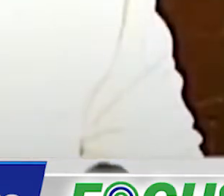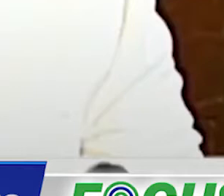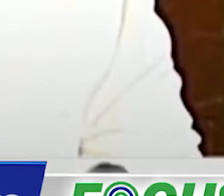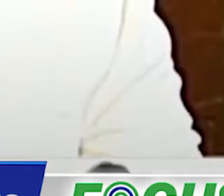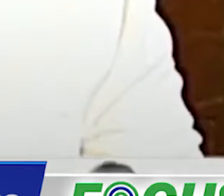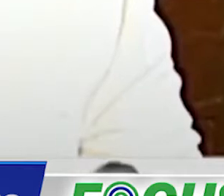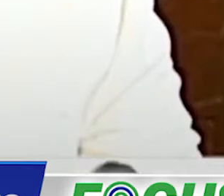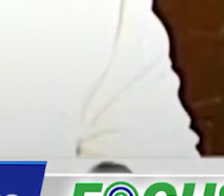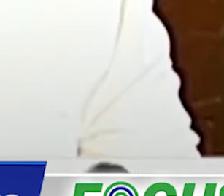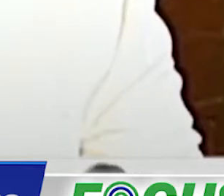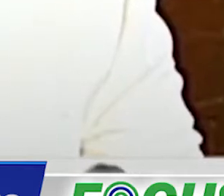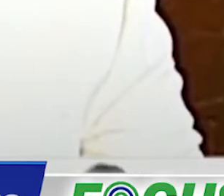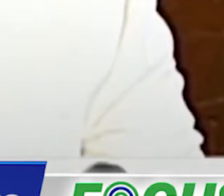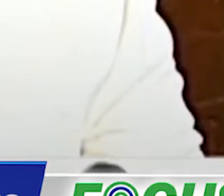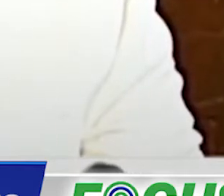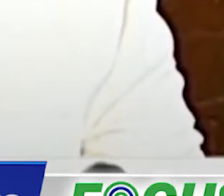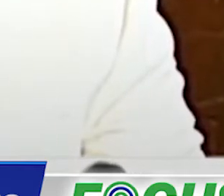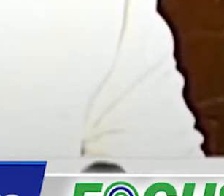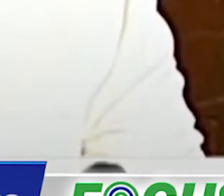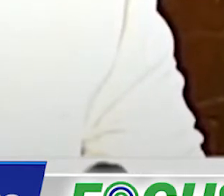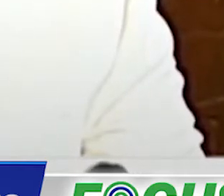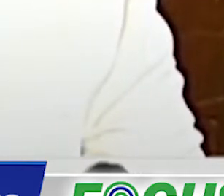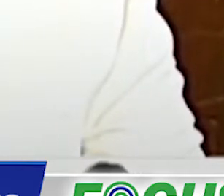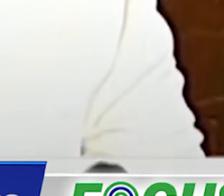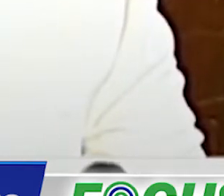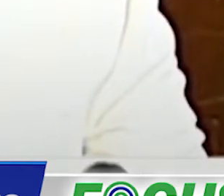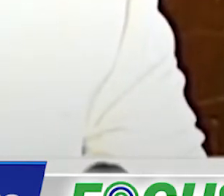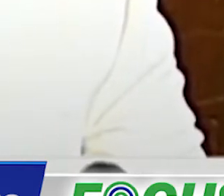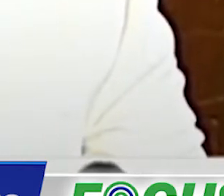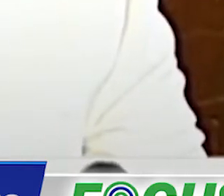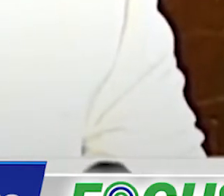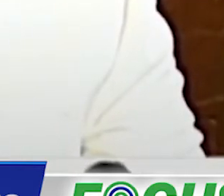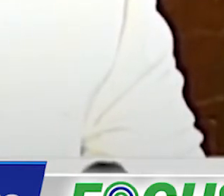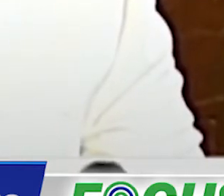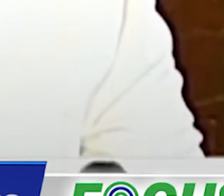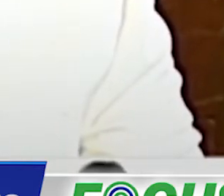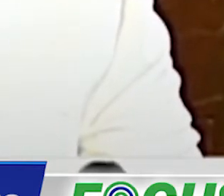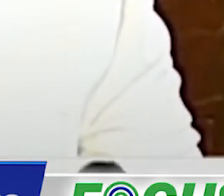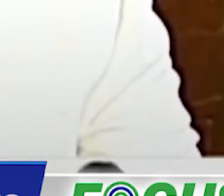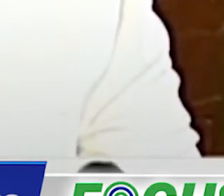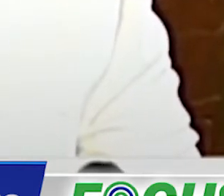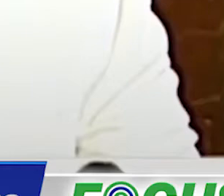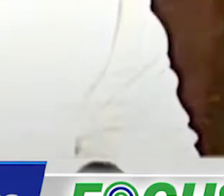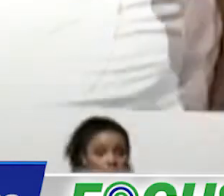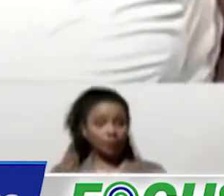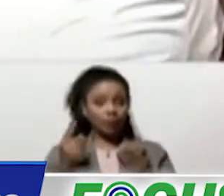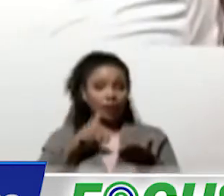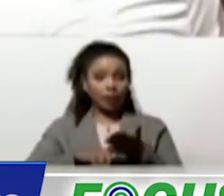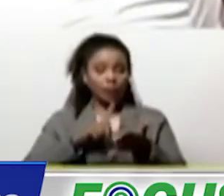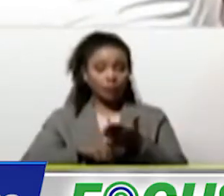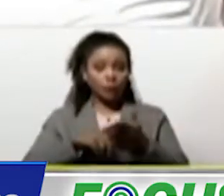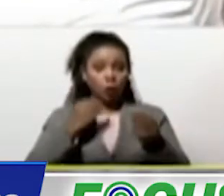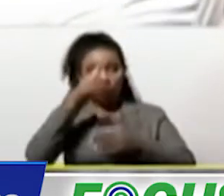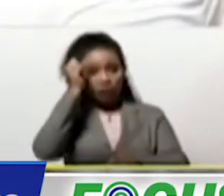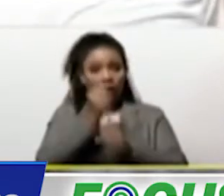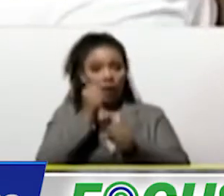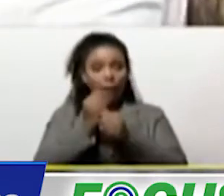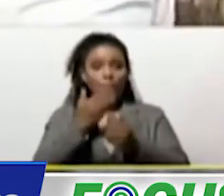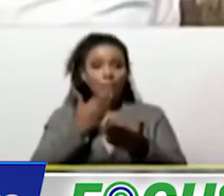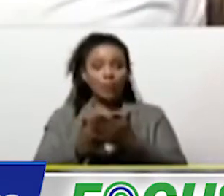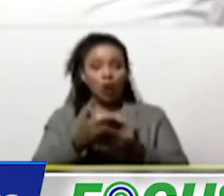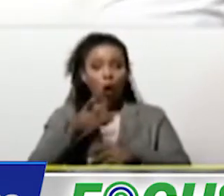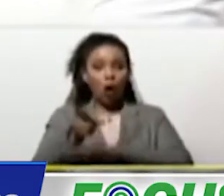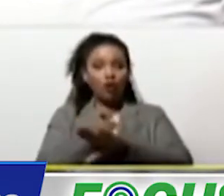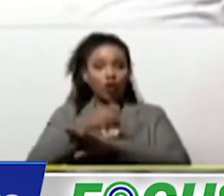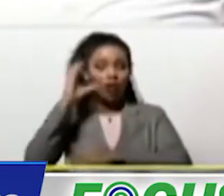comercio donde 8 millones de colombianos viven de ello, crear una importante zona económica, exenciones de impuestos, trabajar en una legislación que permita